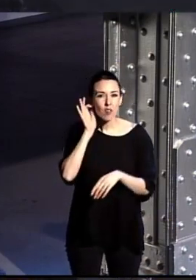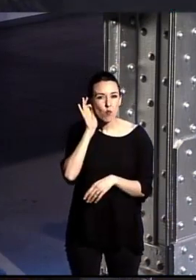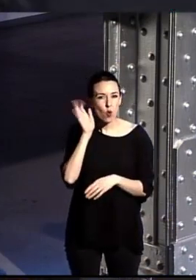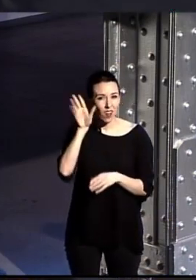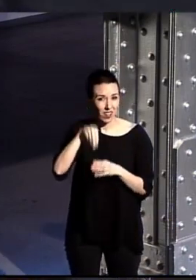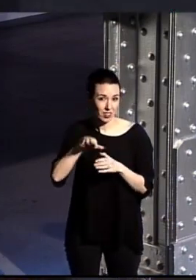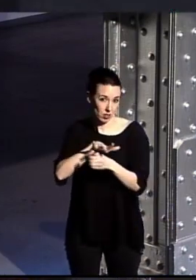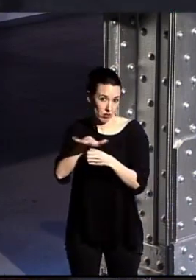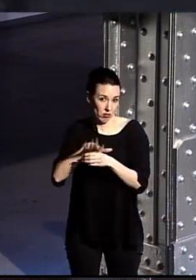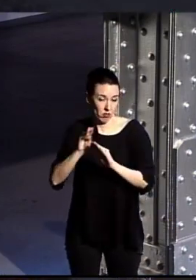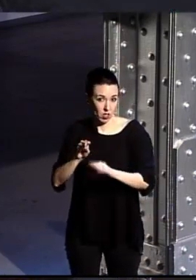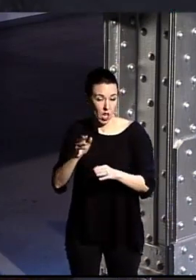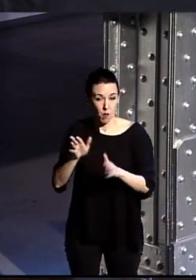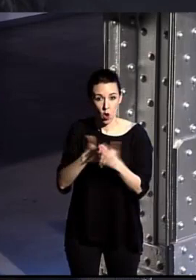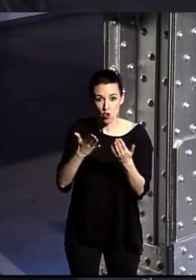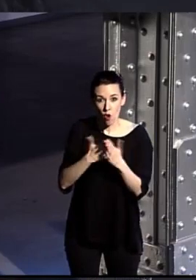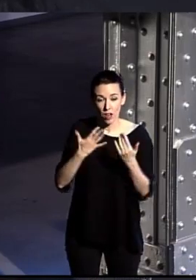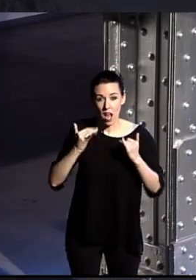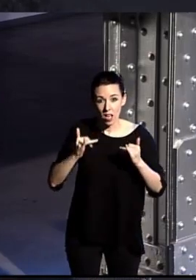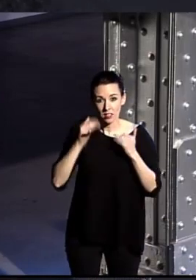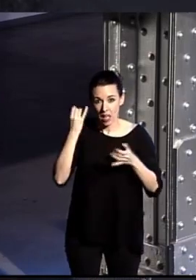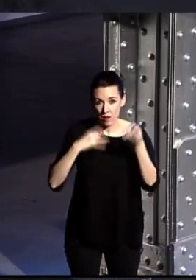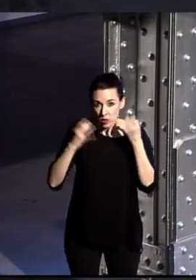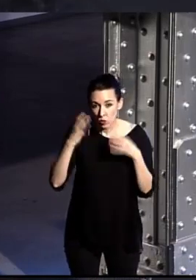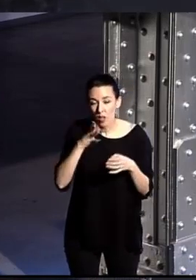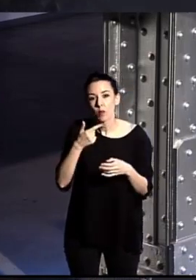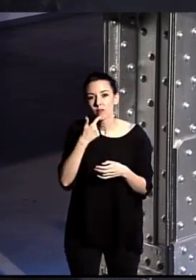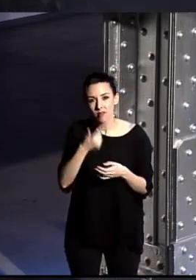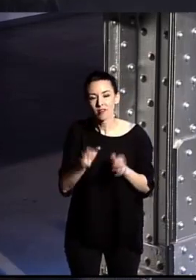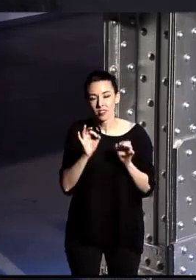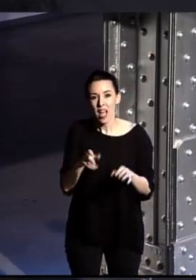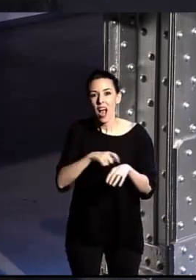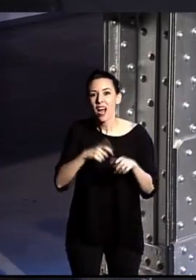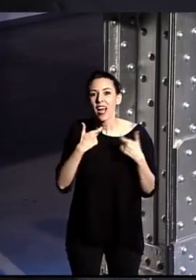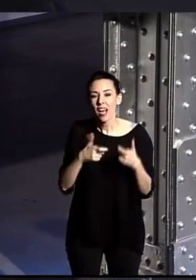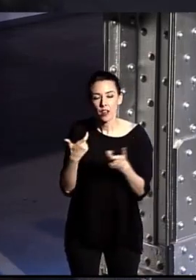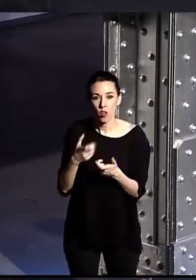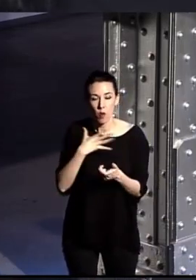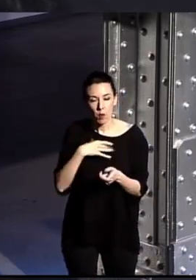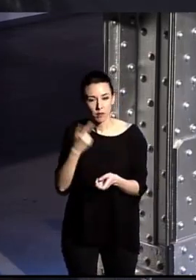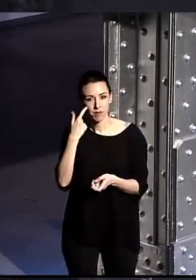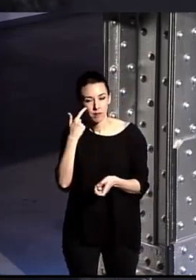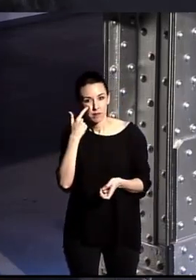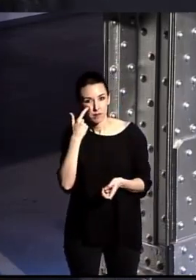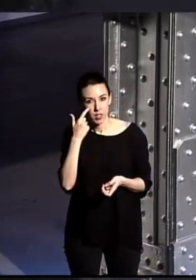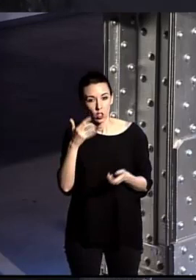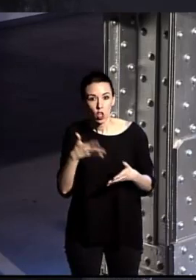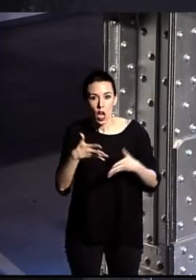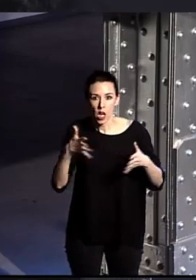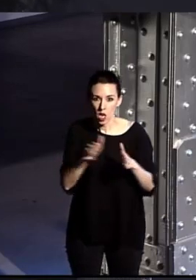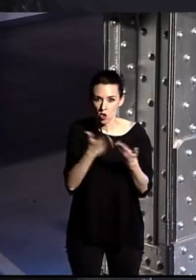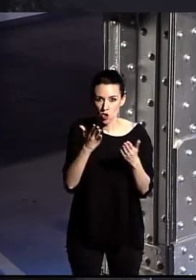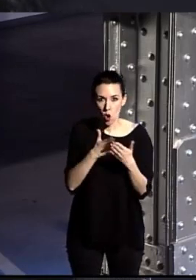Verne, en las novelas de aventuras, por eso insistía yo en lo del género, puede llamar tanto la atención cuando se compara con la gran